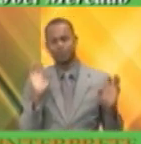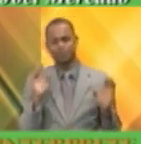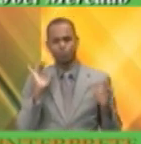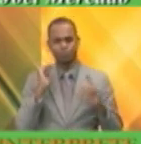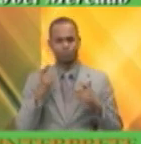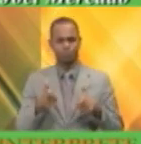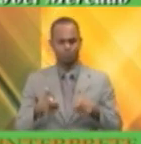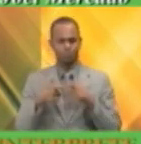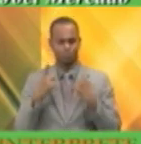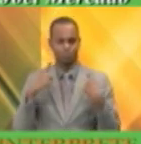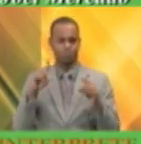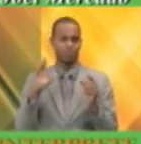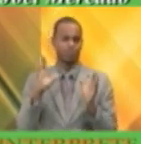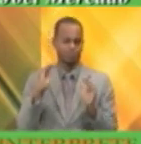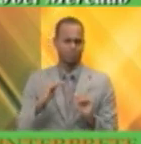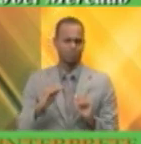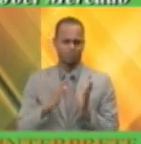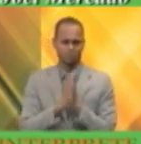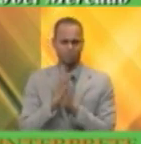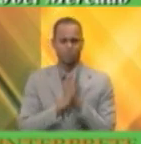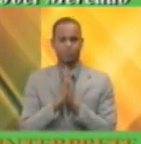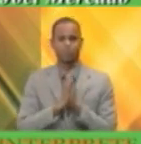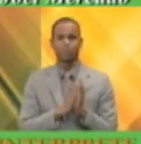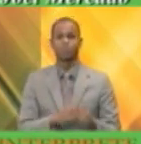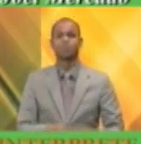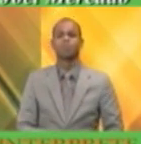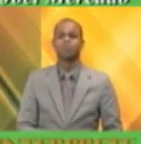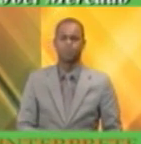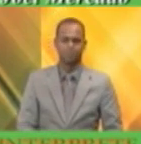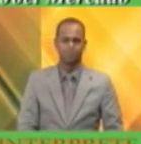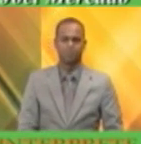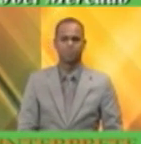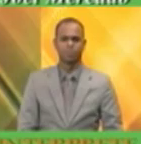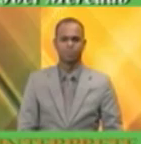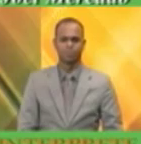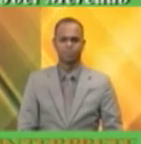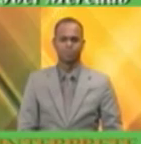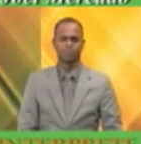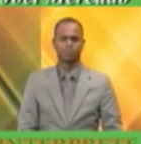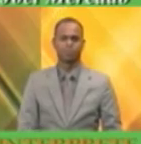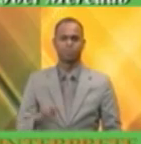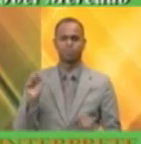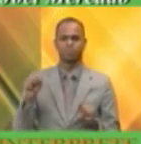medalla. Sí, sí, Luis Pie, que nos puso ahí en la clasificación. Exacto.